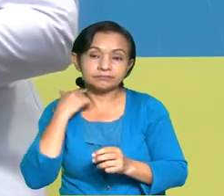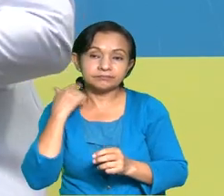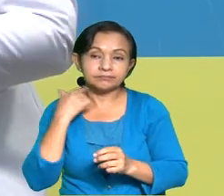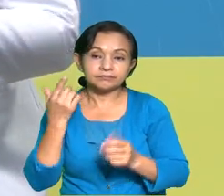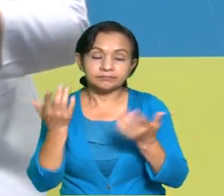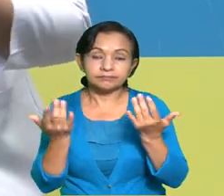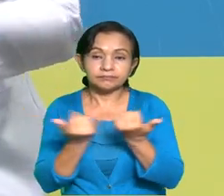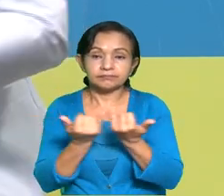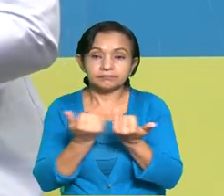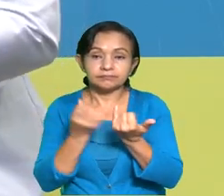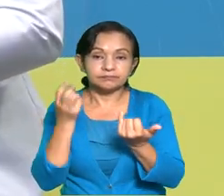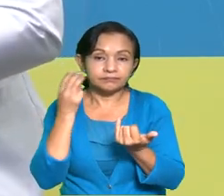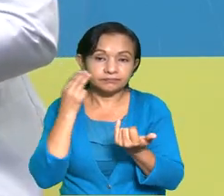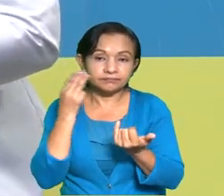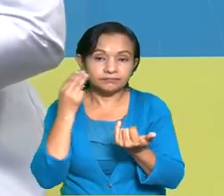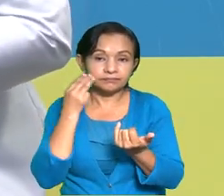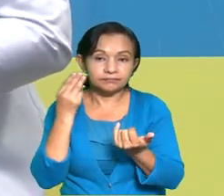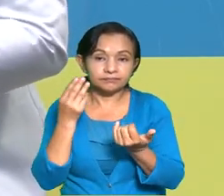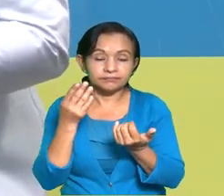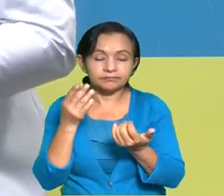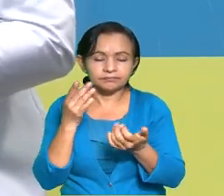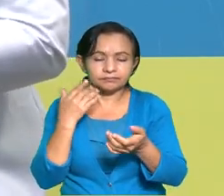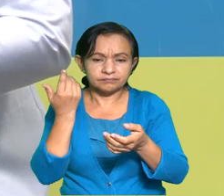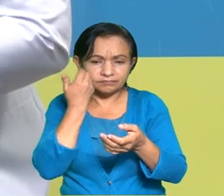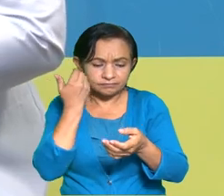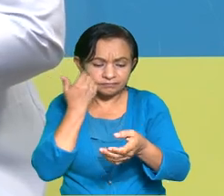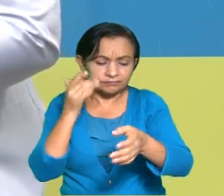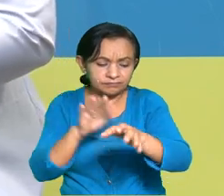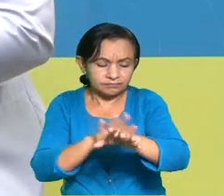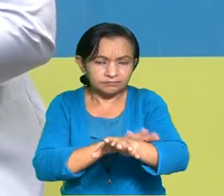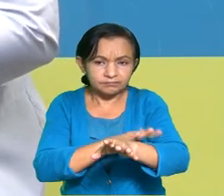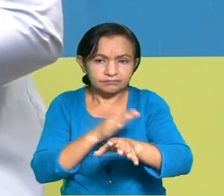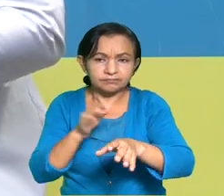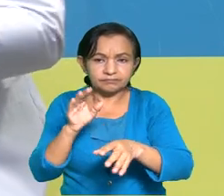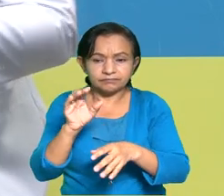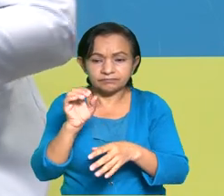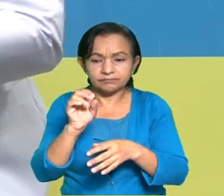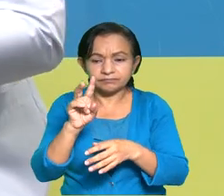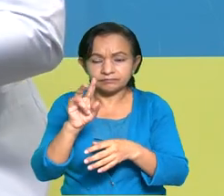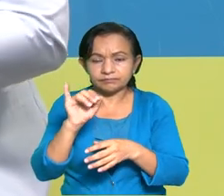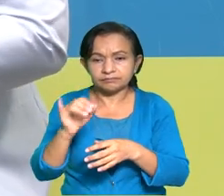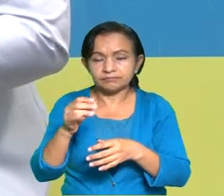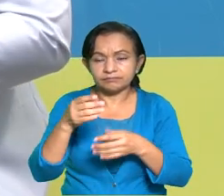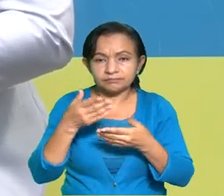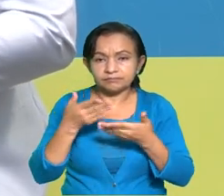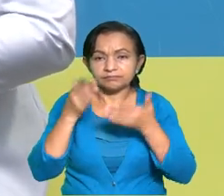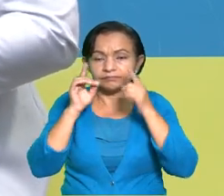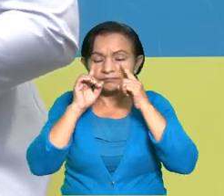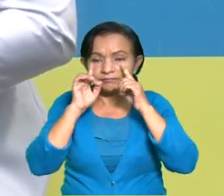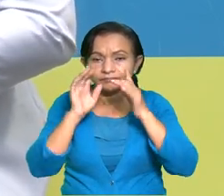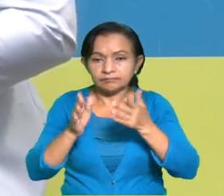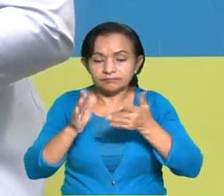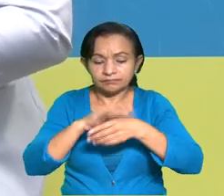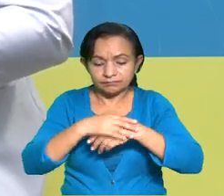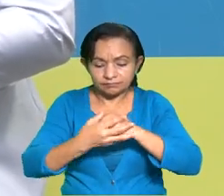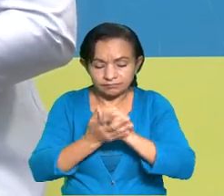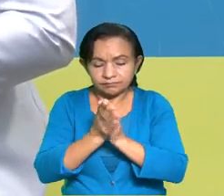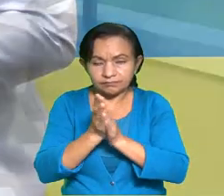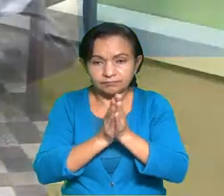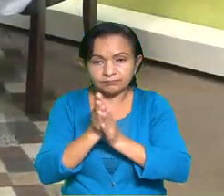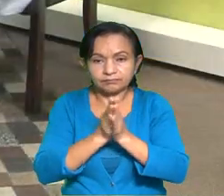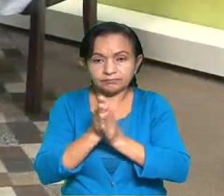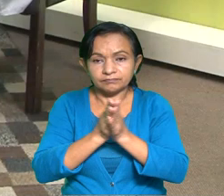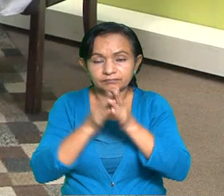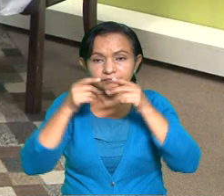la mamá que tal vez está con sintomatología o está positiva para COVID, guarde todas las medidas sanitarias, lavado